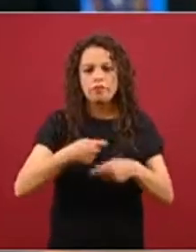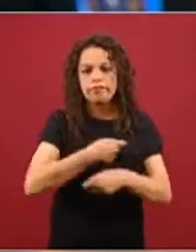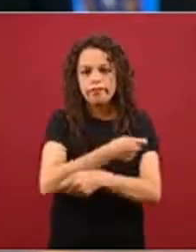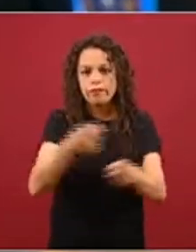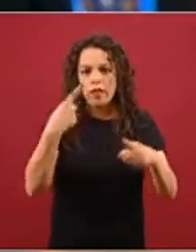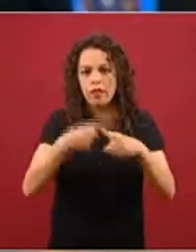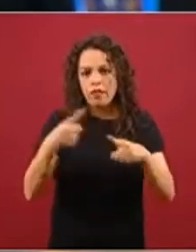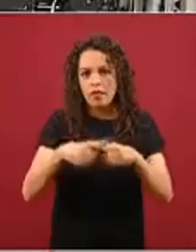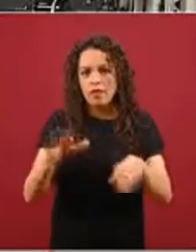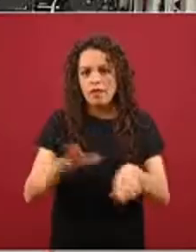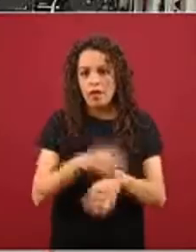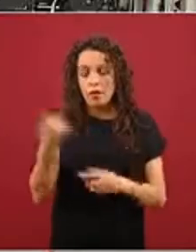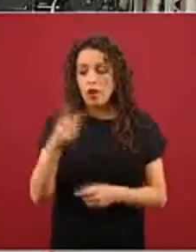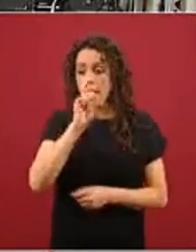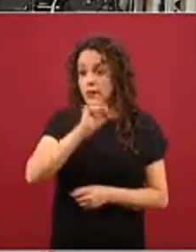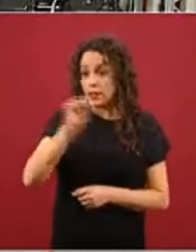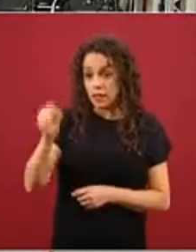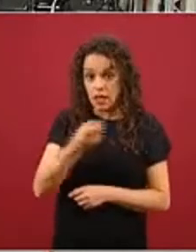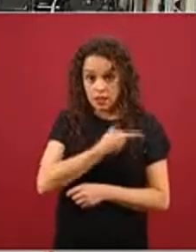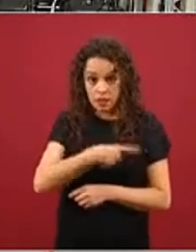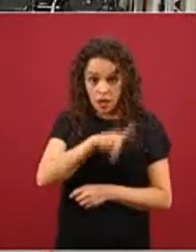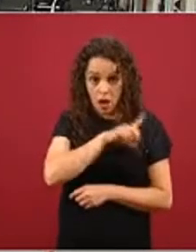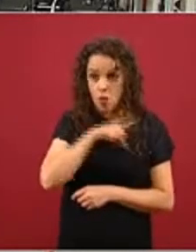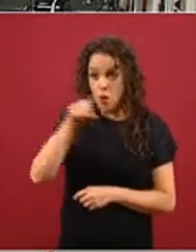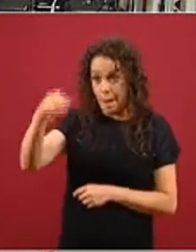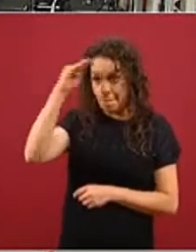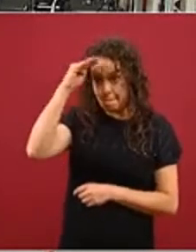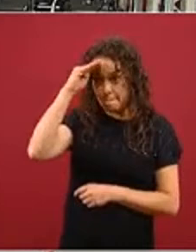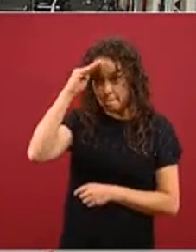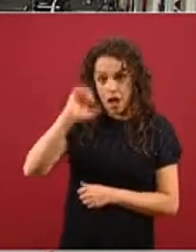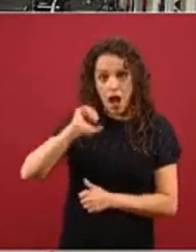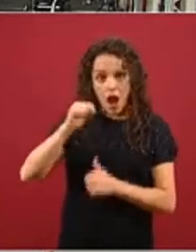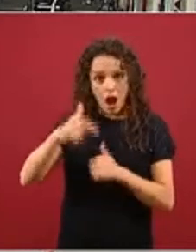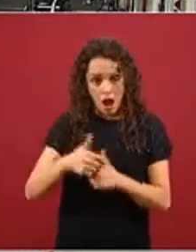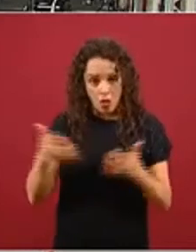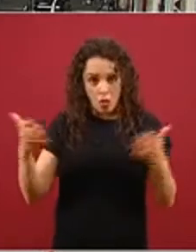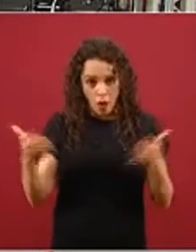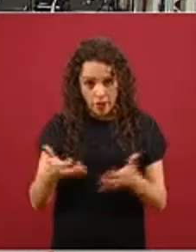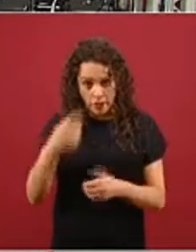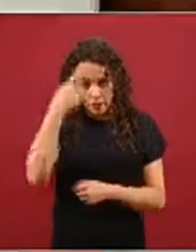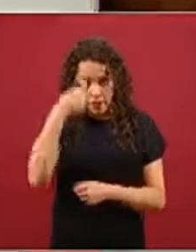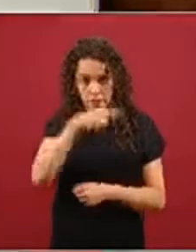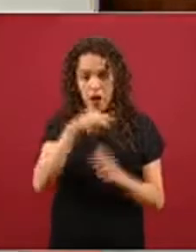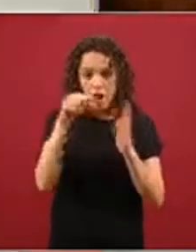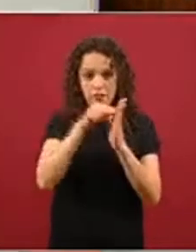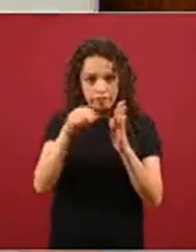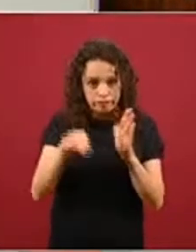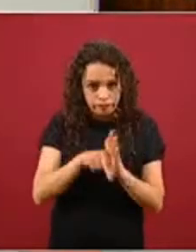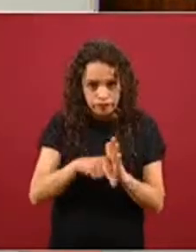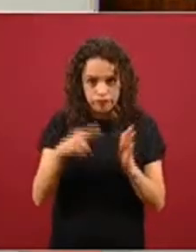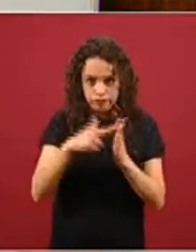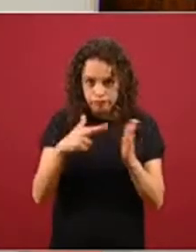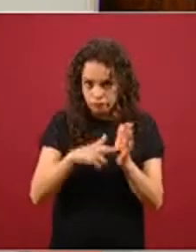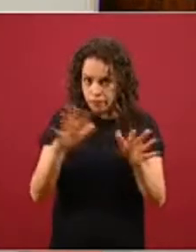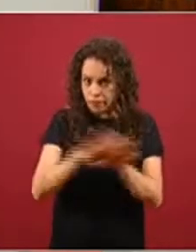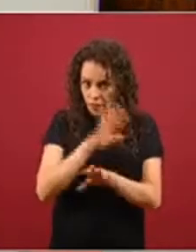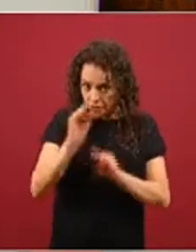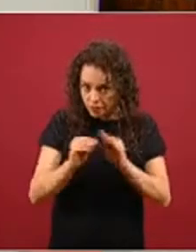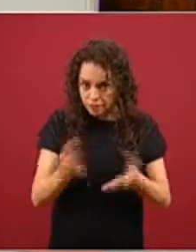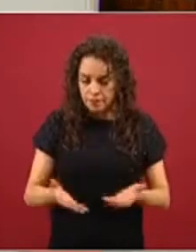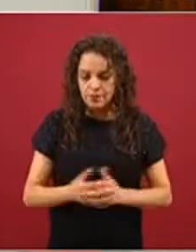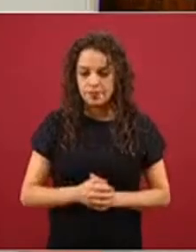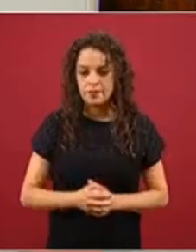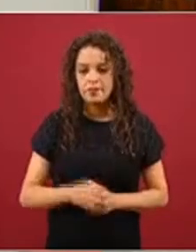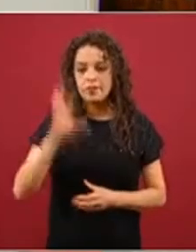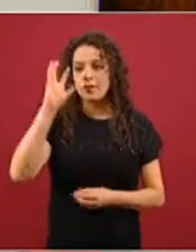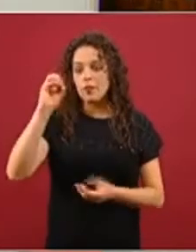la Secretaría de Salud, ¿se está haciendo algo? ¿Se prevé hacer algo para estos lineamientos? Gracias. Qué amable por sus preguntas, creo que son muy